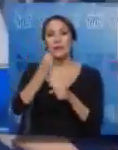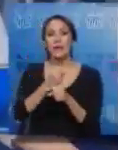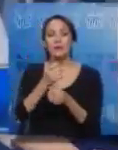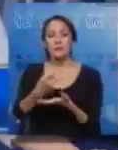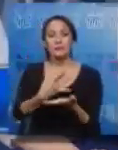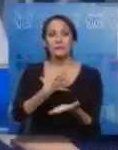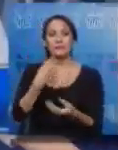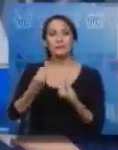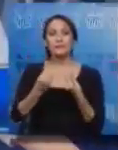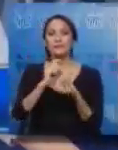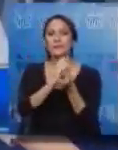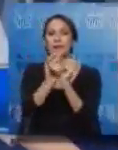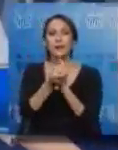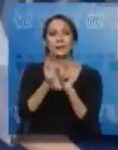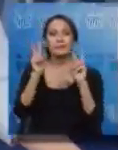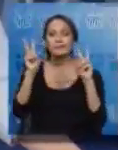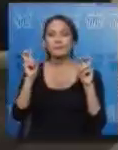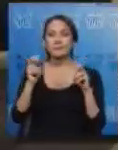esas modificaciones.